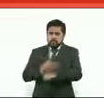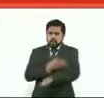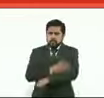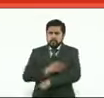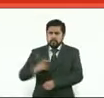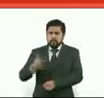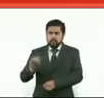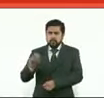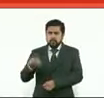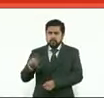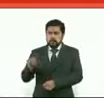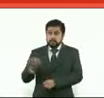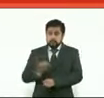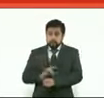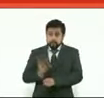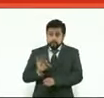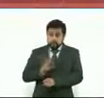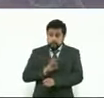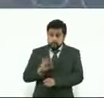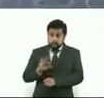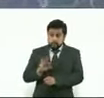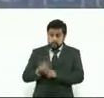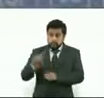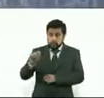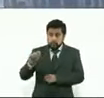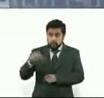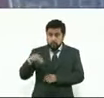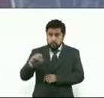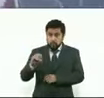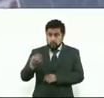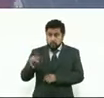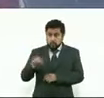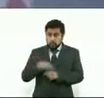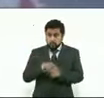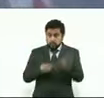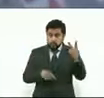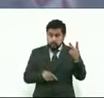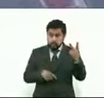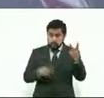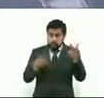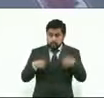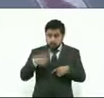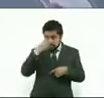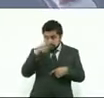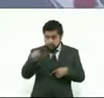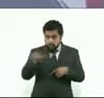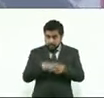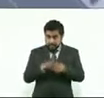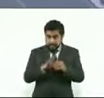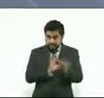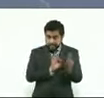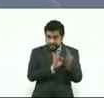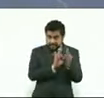acercando Toño Gómez Luna, ahí los punteros. ¿A dónde estás tú